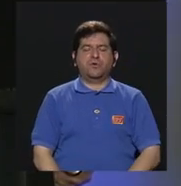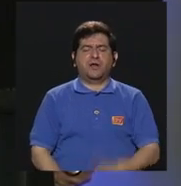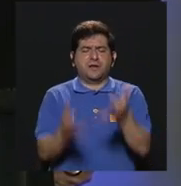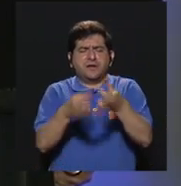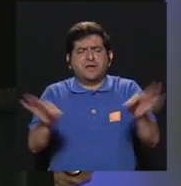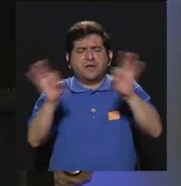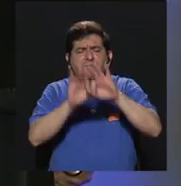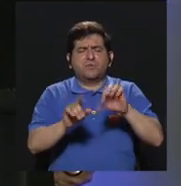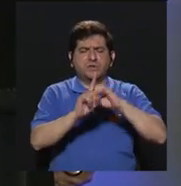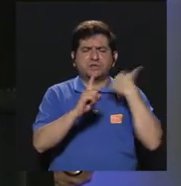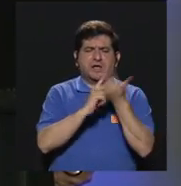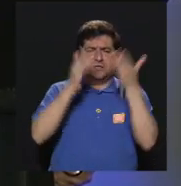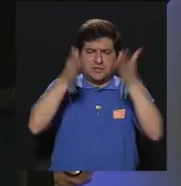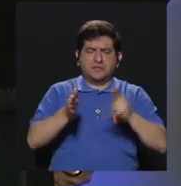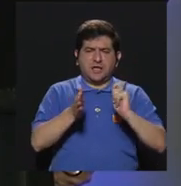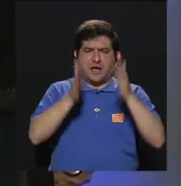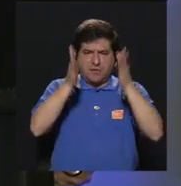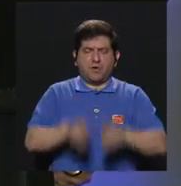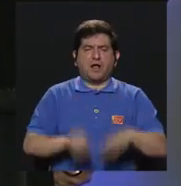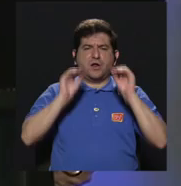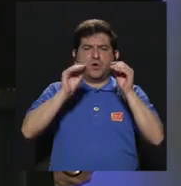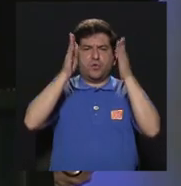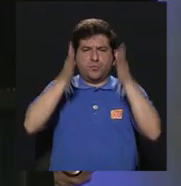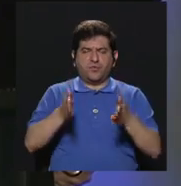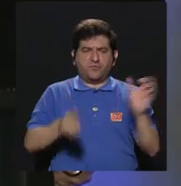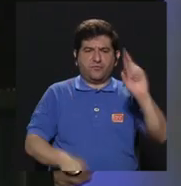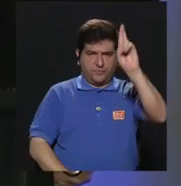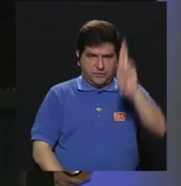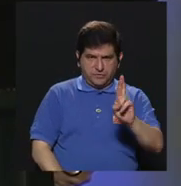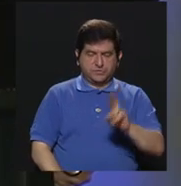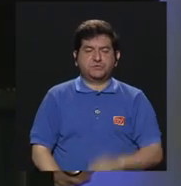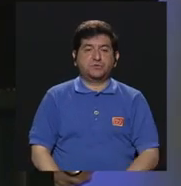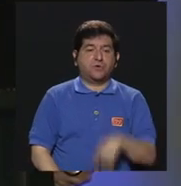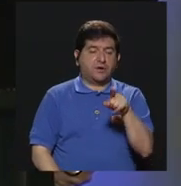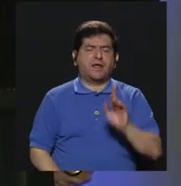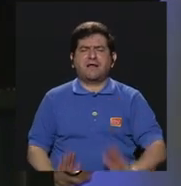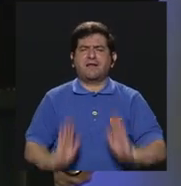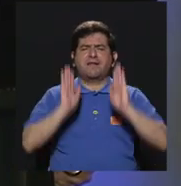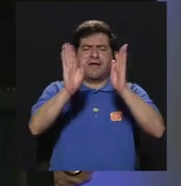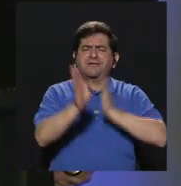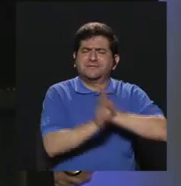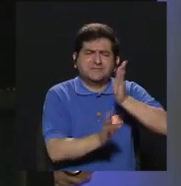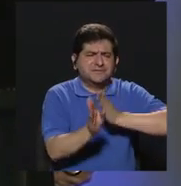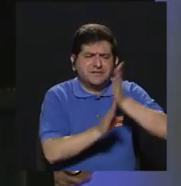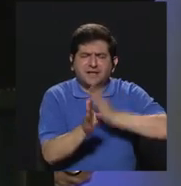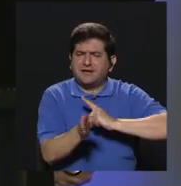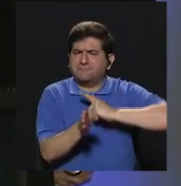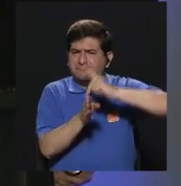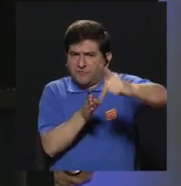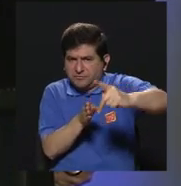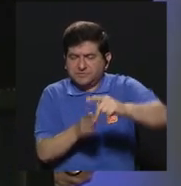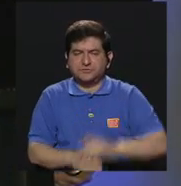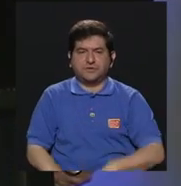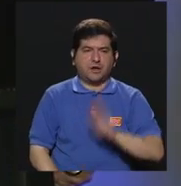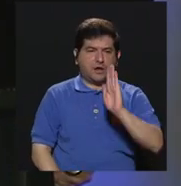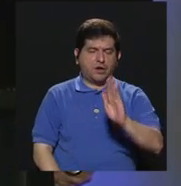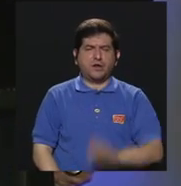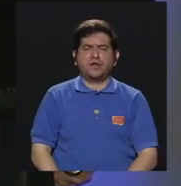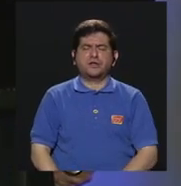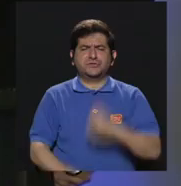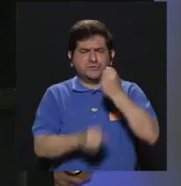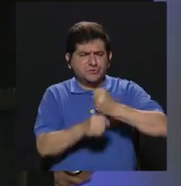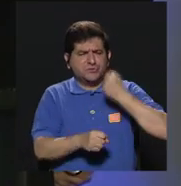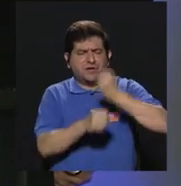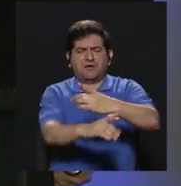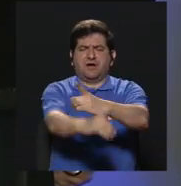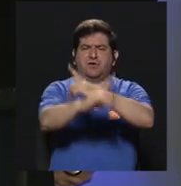sociólogo, abogado y académico costarricense, por su extraordinaria trayectoria profesional y su asidua labor